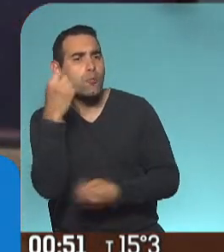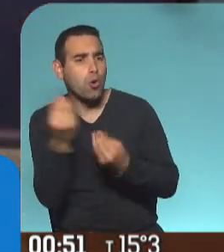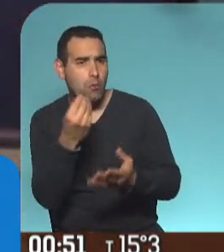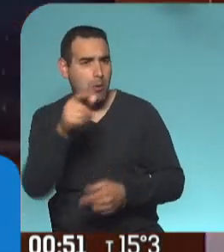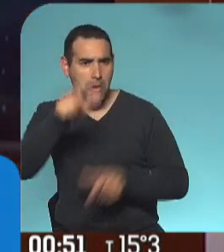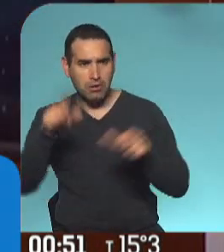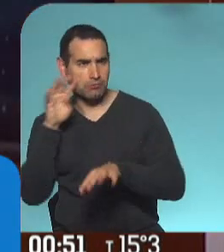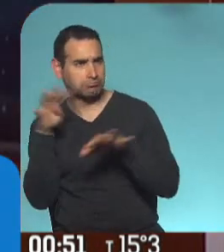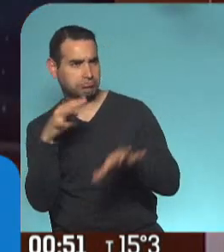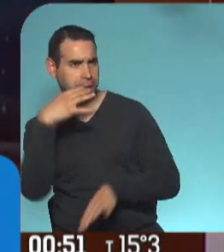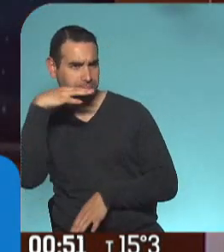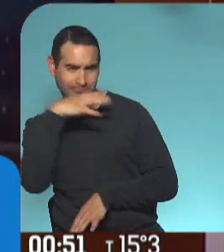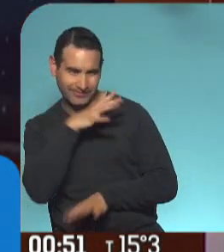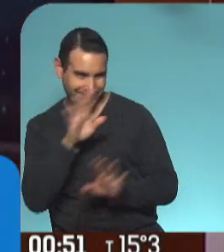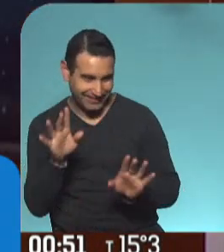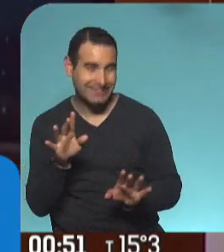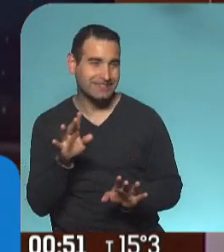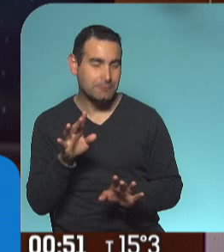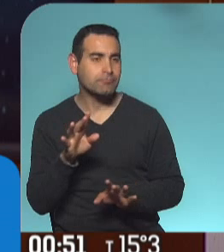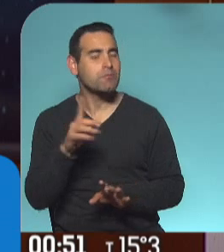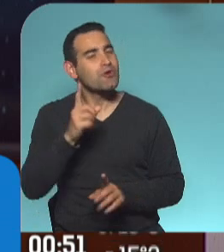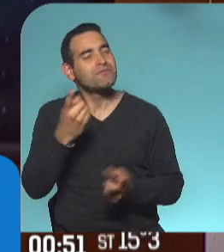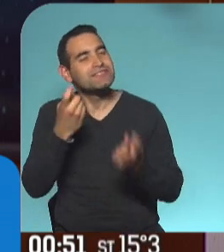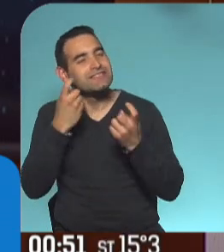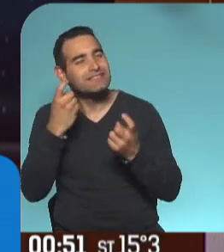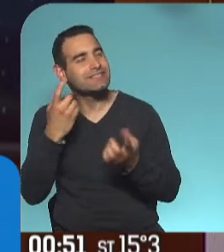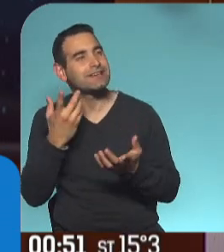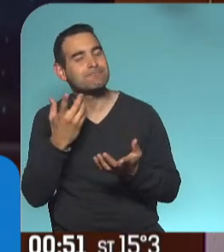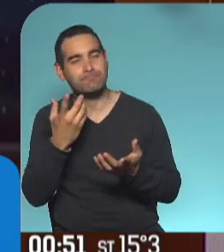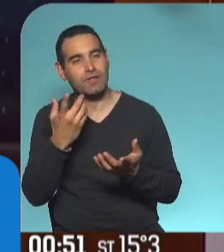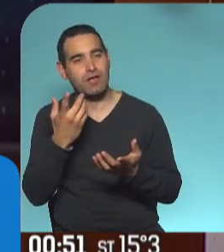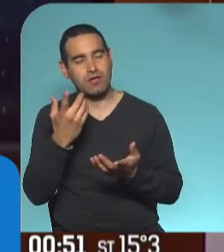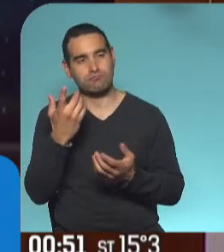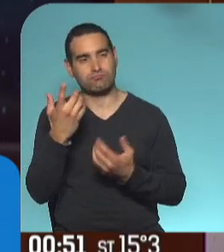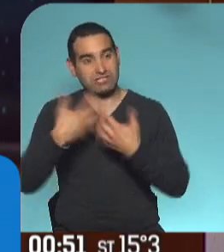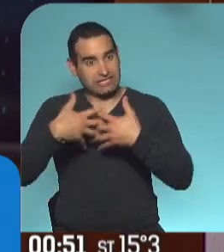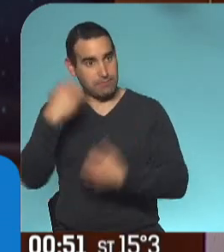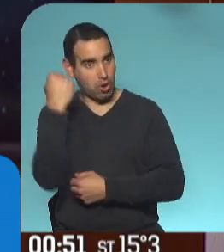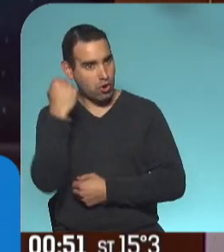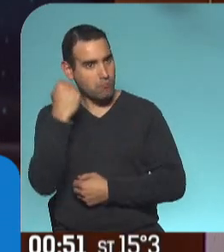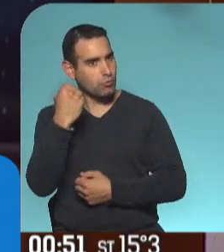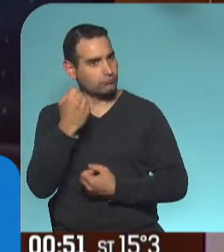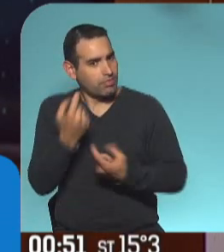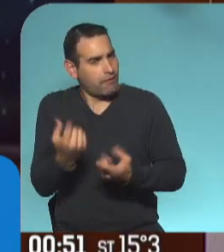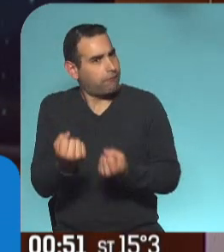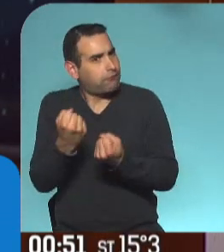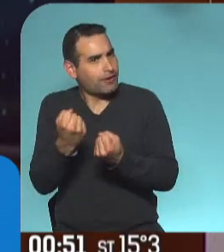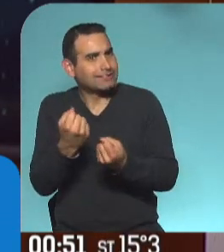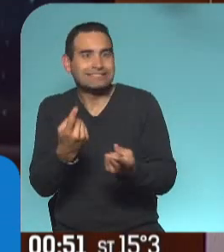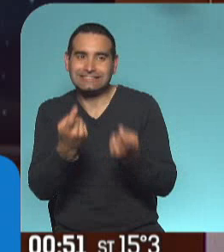entendería nosotros necesitamos ponerle al aparato económico potencia es